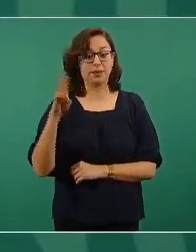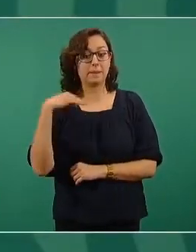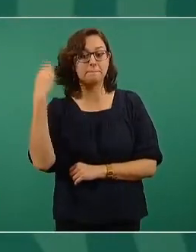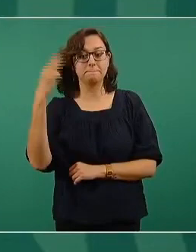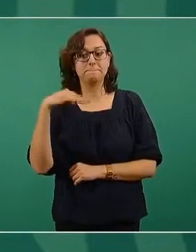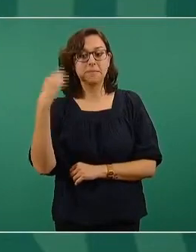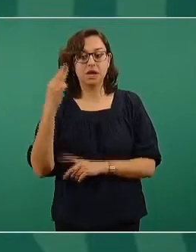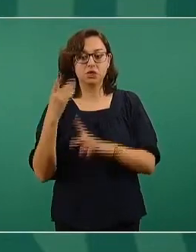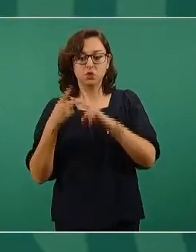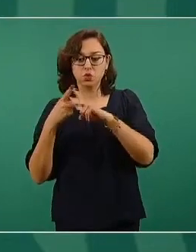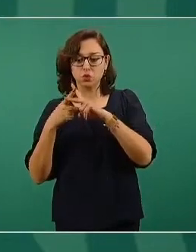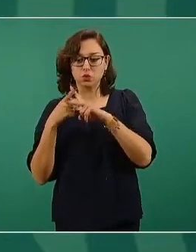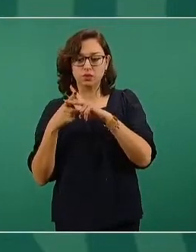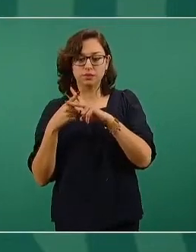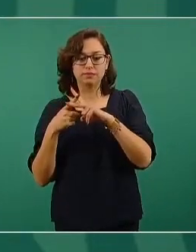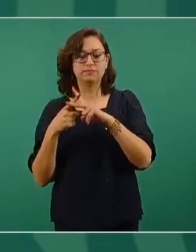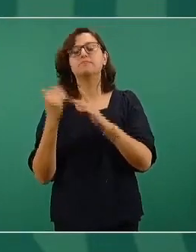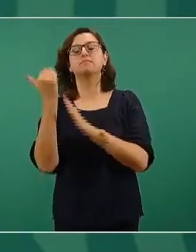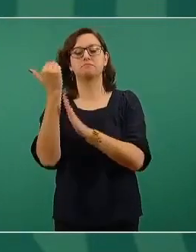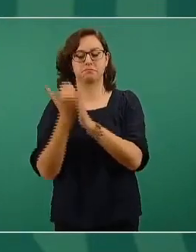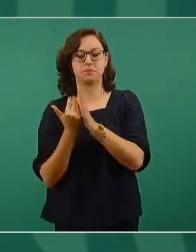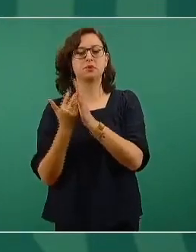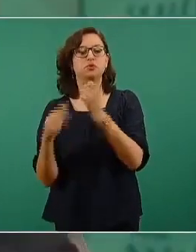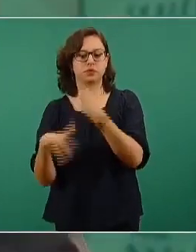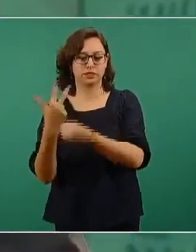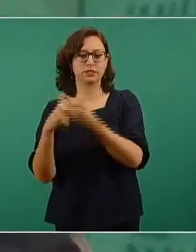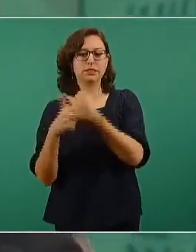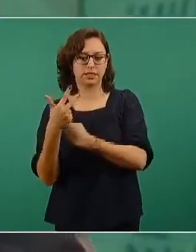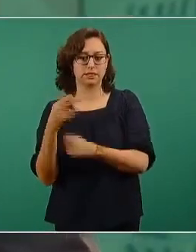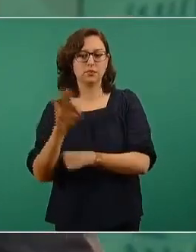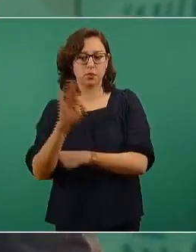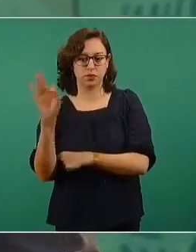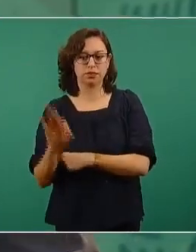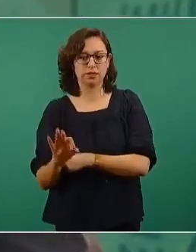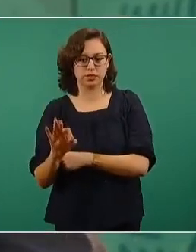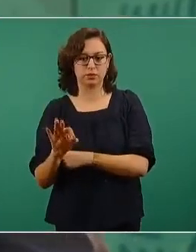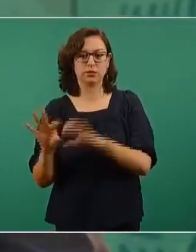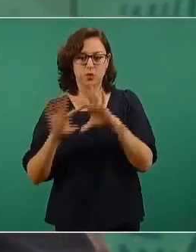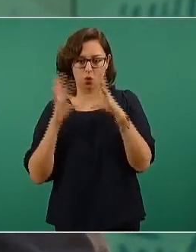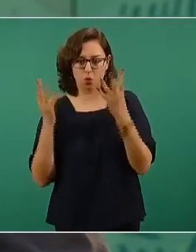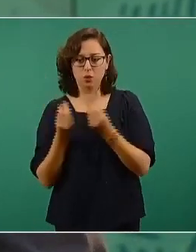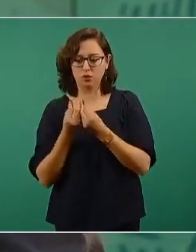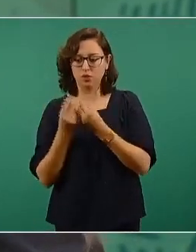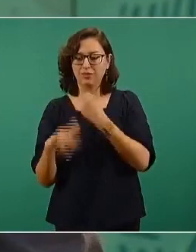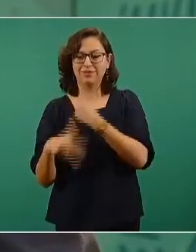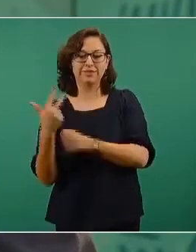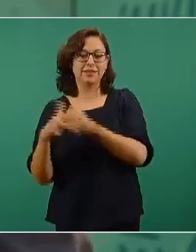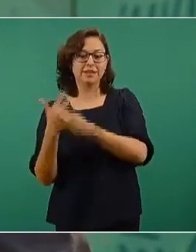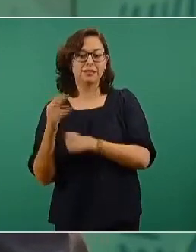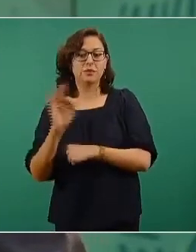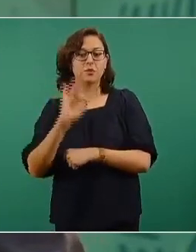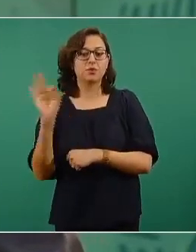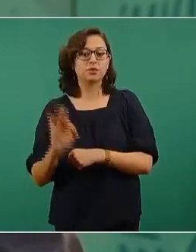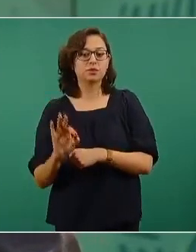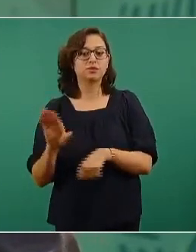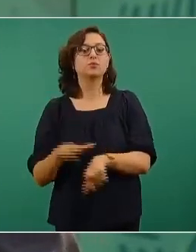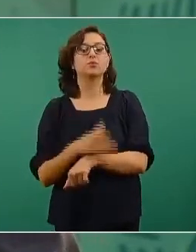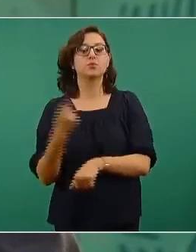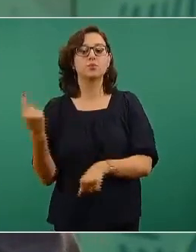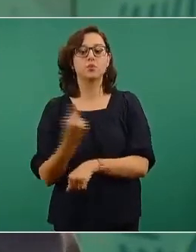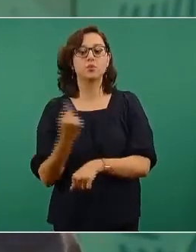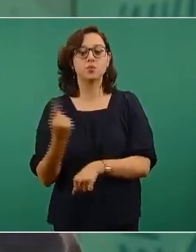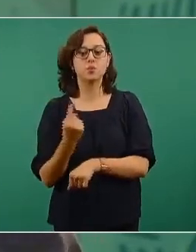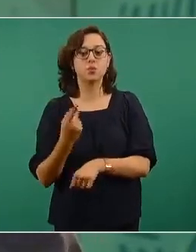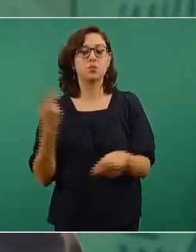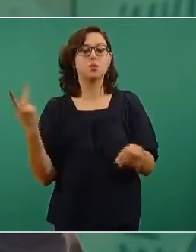eso, nos da 13% en total. Porque en marzo del año pasado,